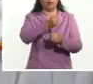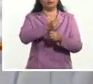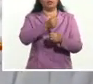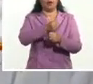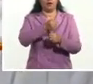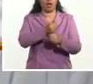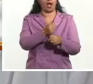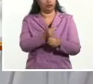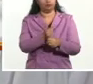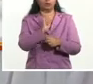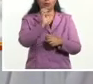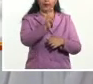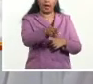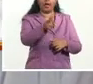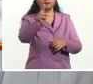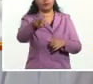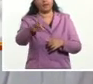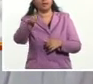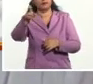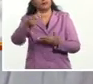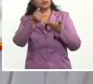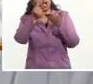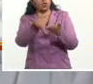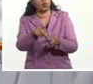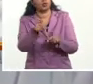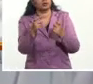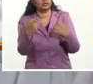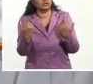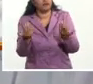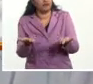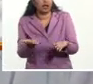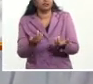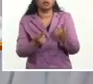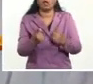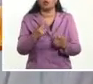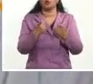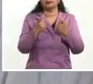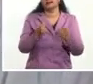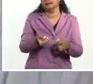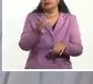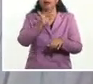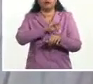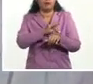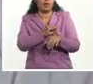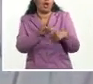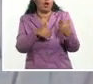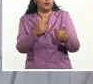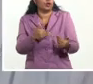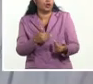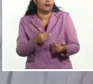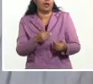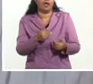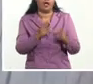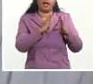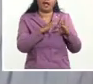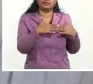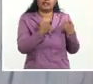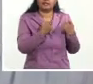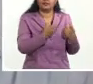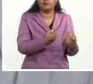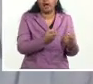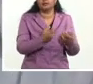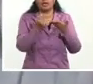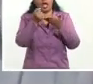le dan orientaciones, se le da apoyo. Cuando tienen alguna necesidad por alguna enfermedad, se la apoya a través del médico